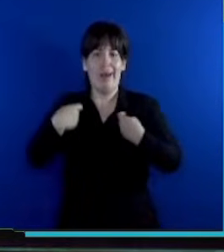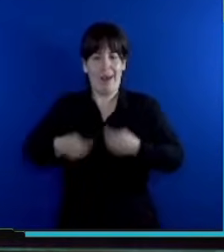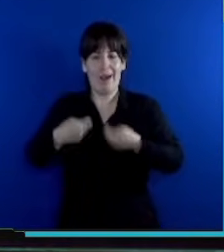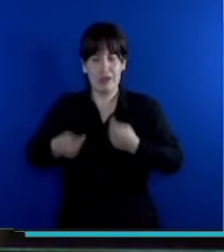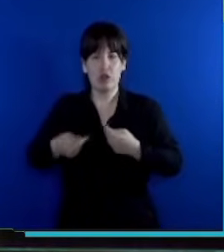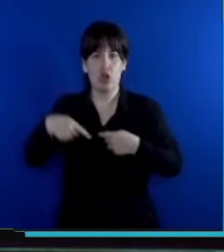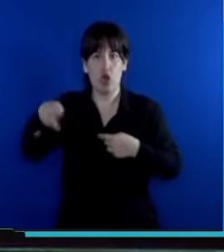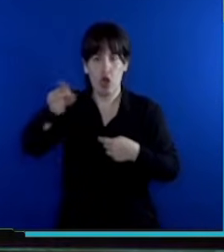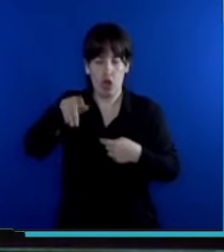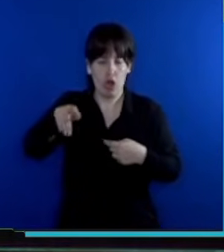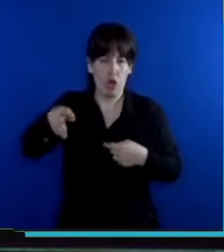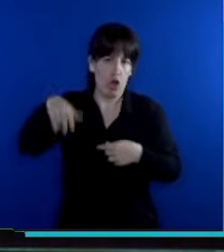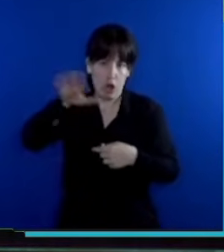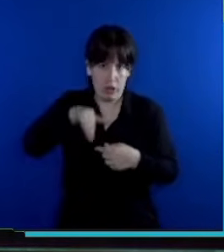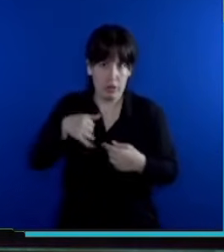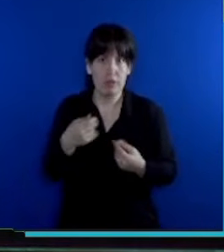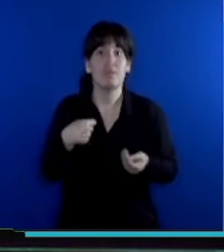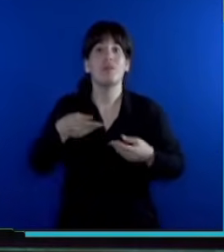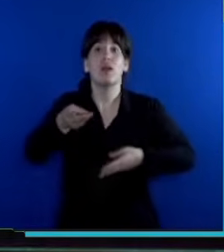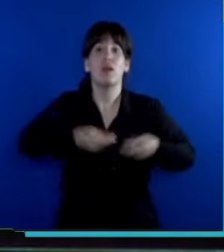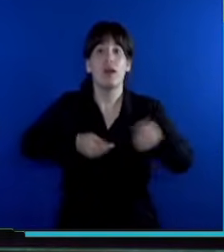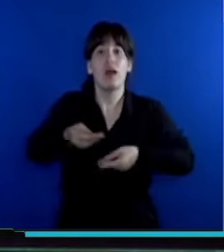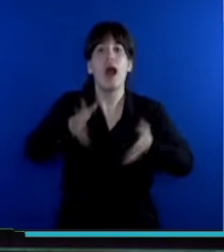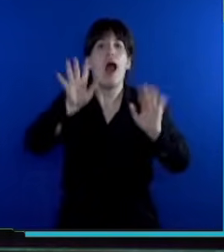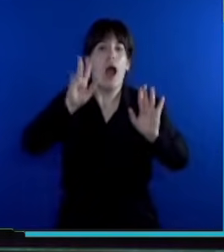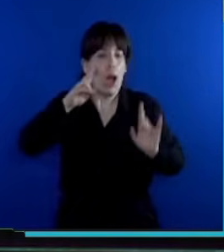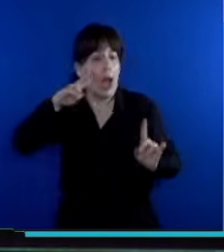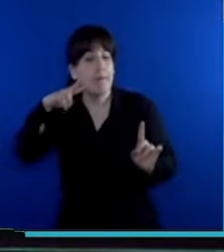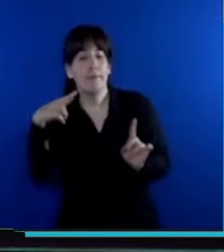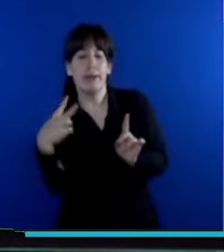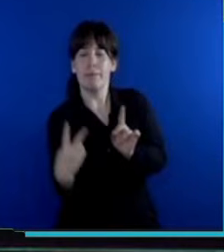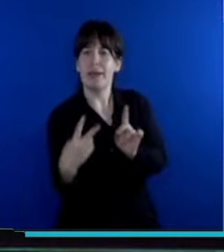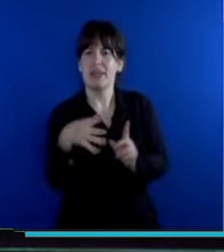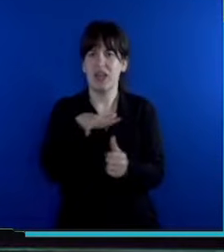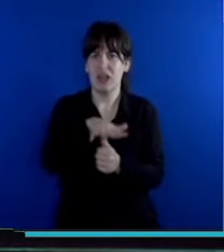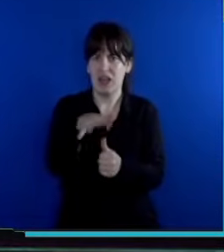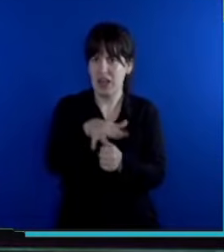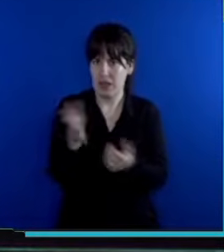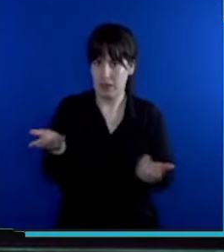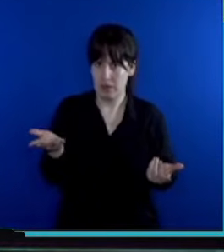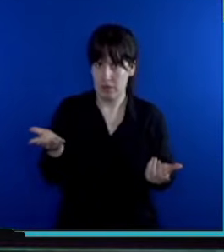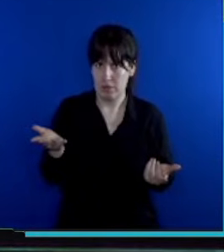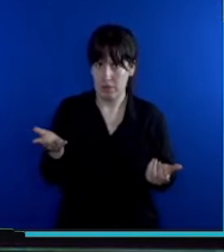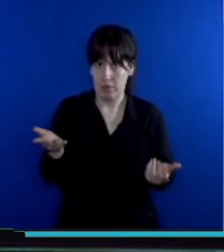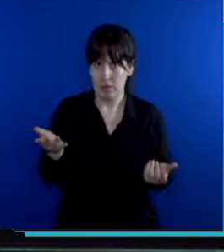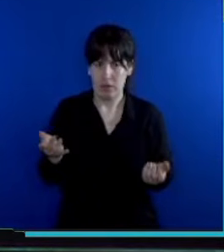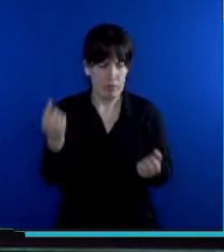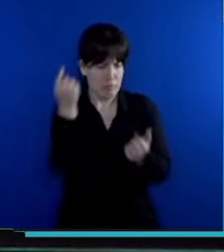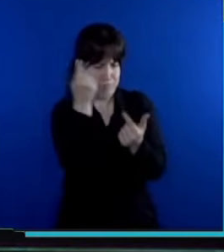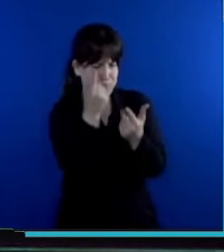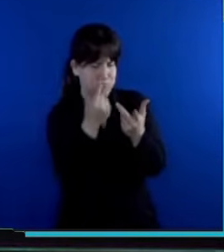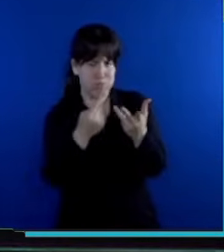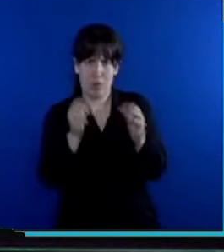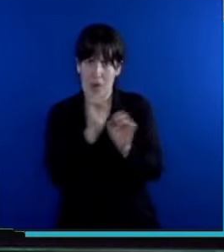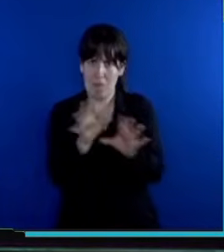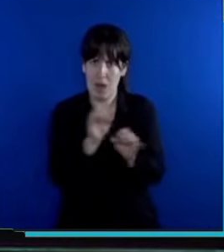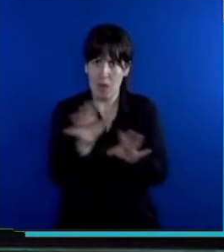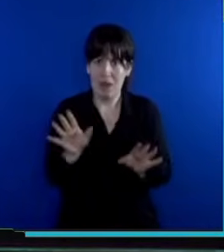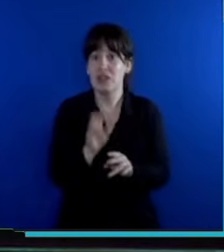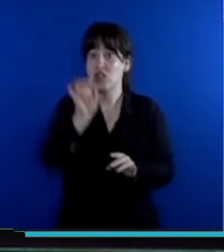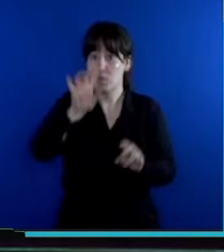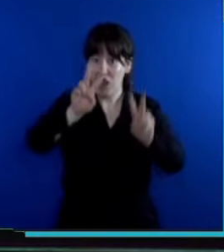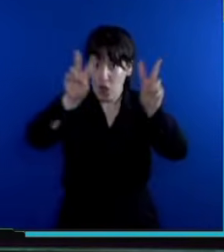presenta un presupuesto con perspectiva de género, que es toda una declaración de principios. Solamente con el